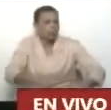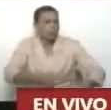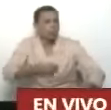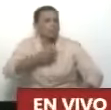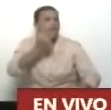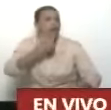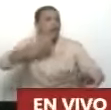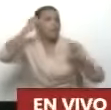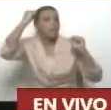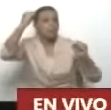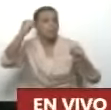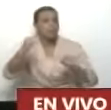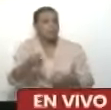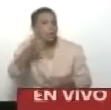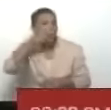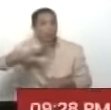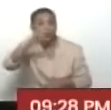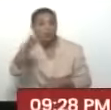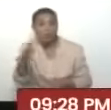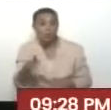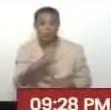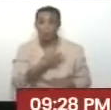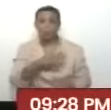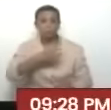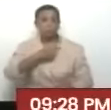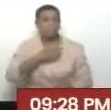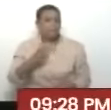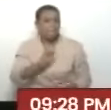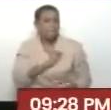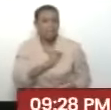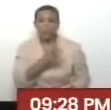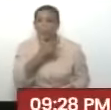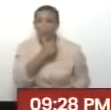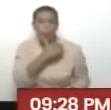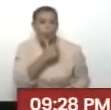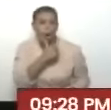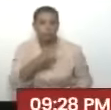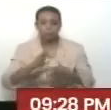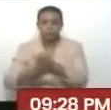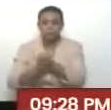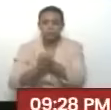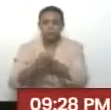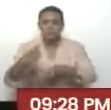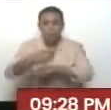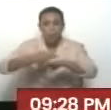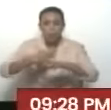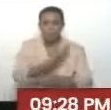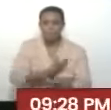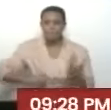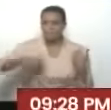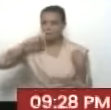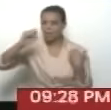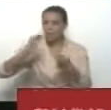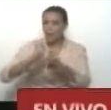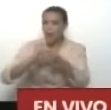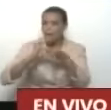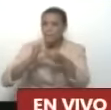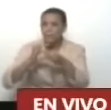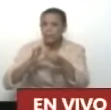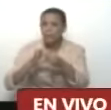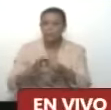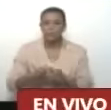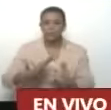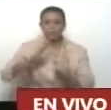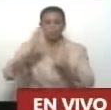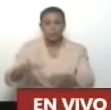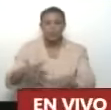territorio, la Guyana Esequiba. No tenemos miedo. Y estamos de la mano del gobierno del presidente Nicolás Maduro, llevando